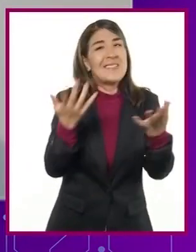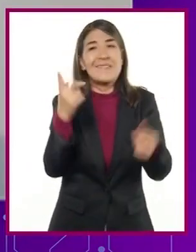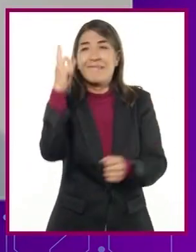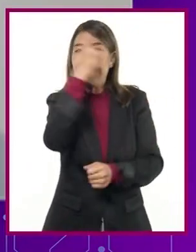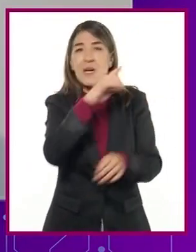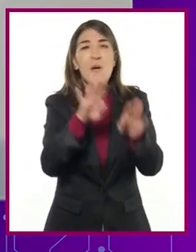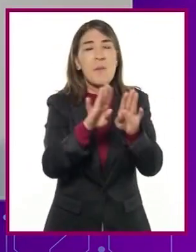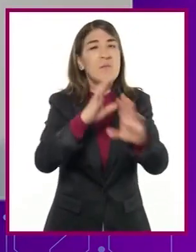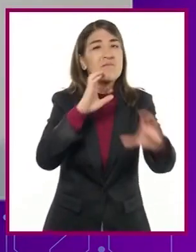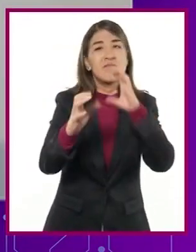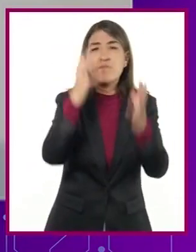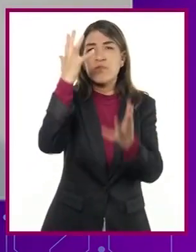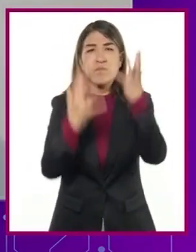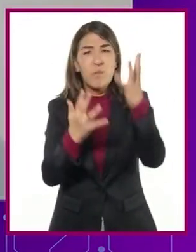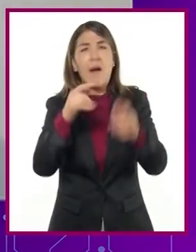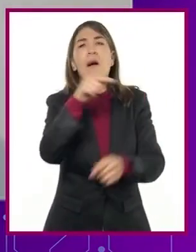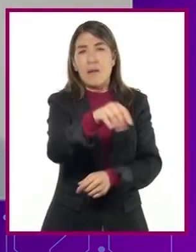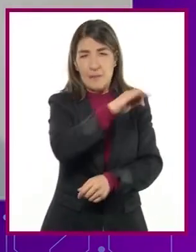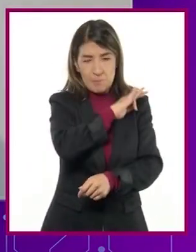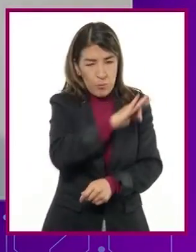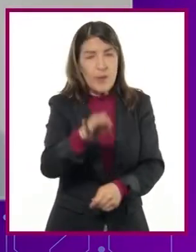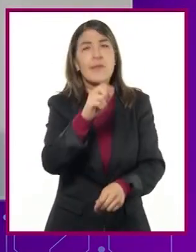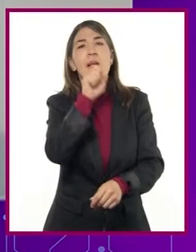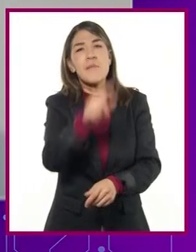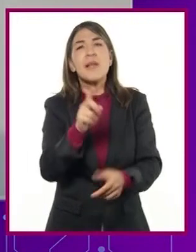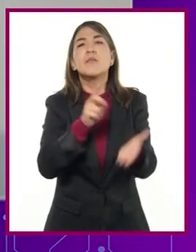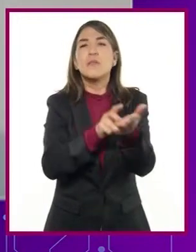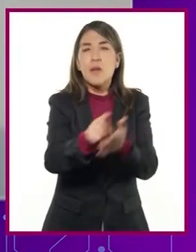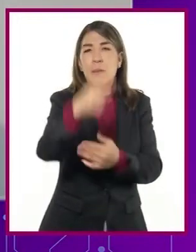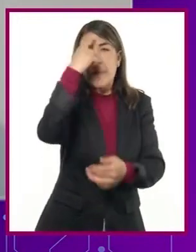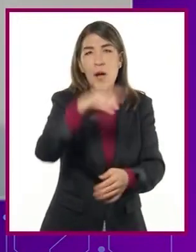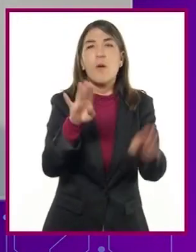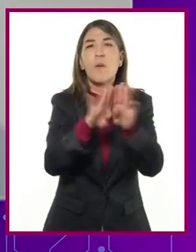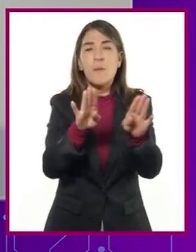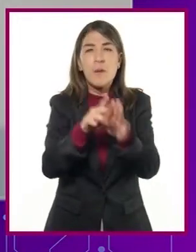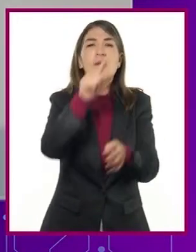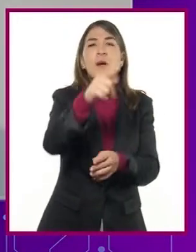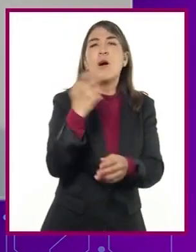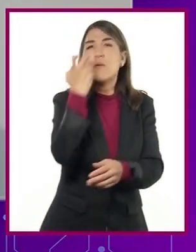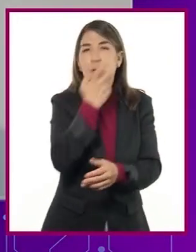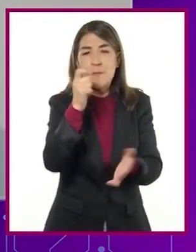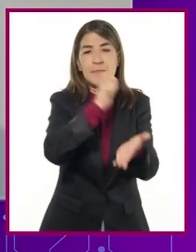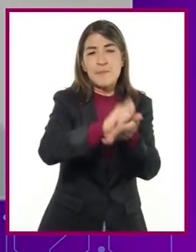su derecho a ser escuchados y a comunicarse de forma oral o escrita.